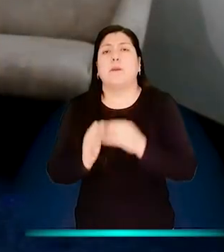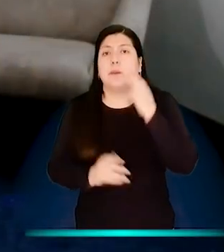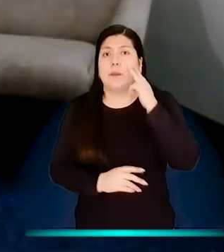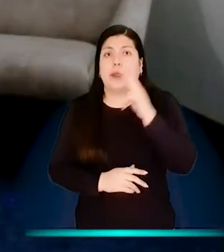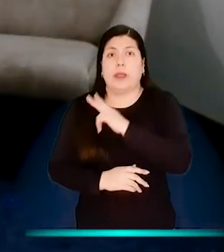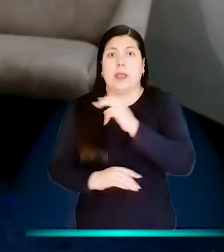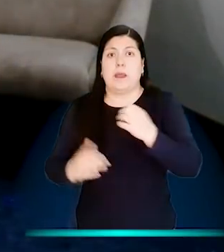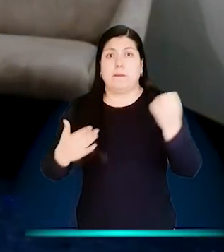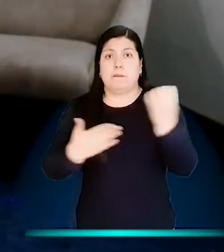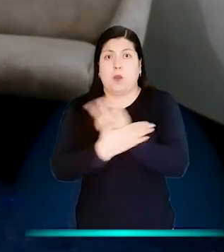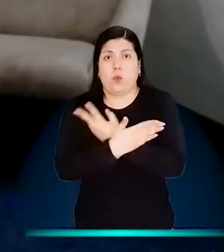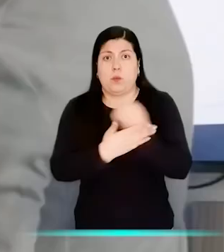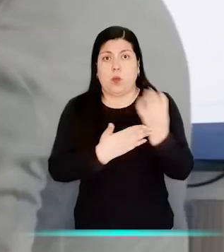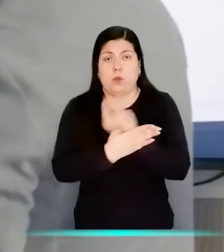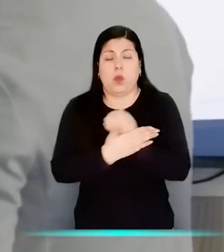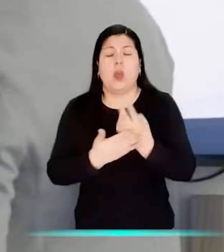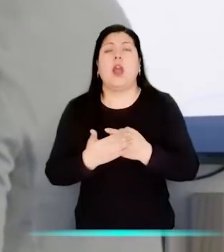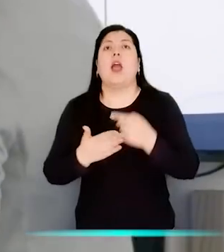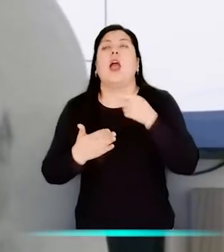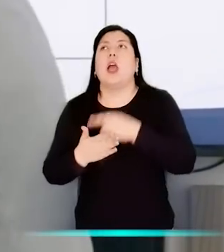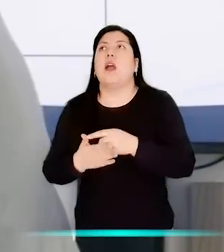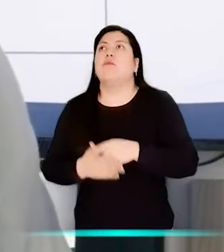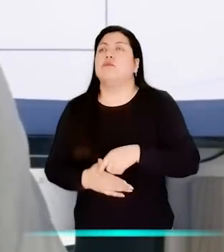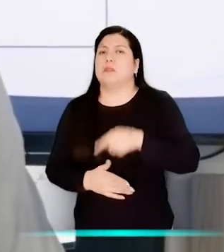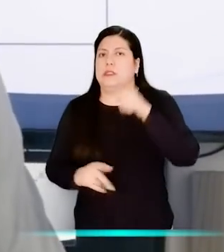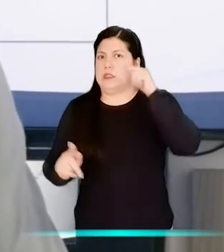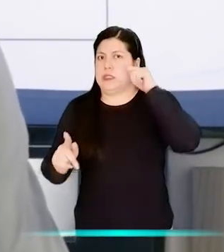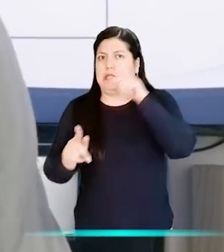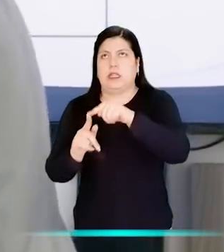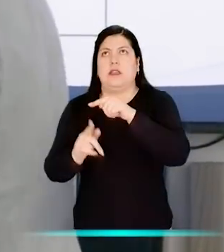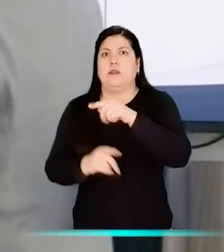podríamos ver la diapositiva donde se está marcando